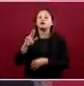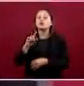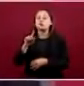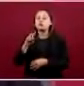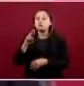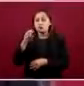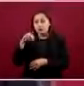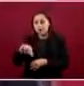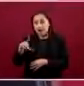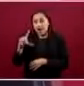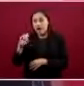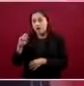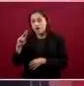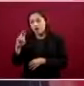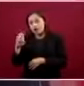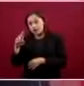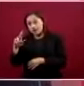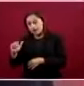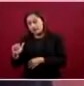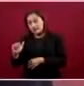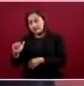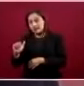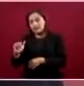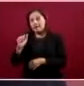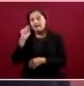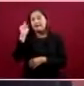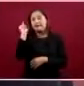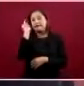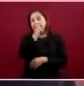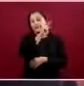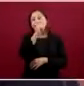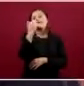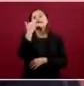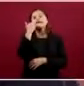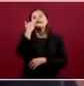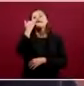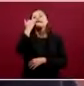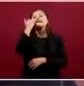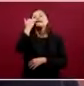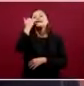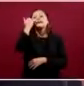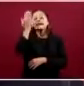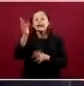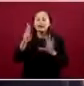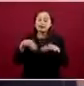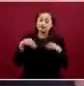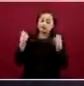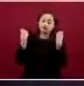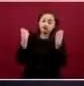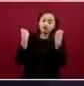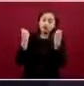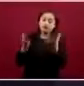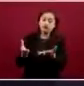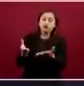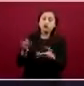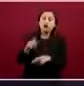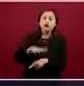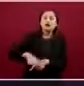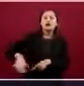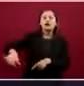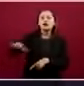quiere que su riqueza se entregue a las comunidades indígenas de México.